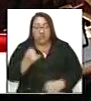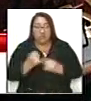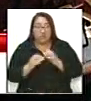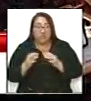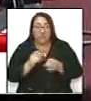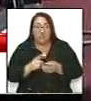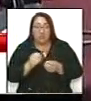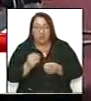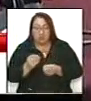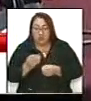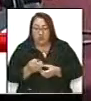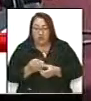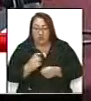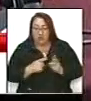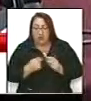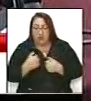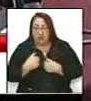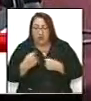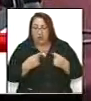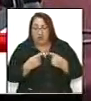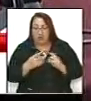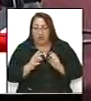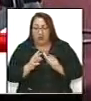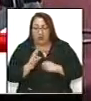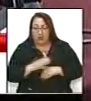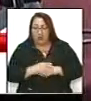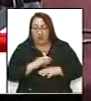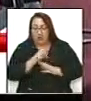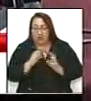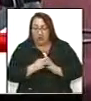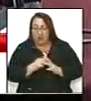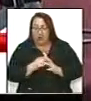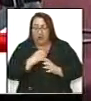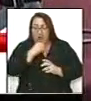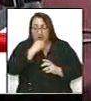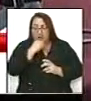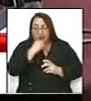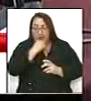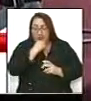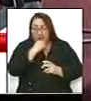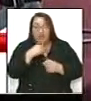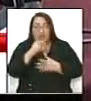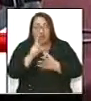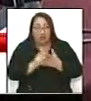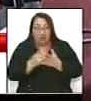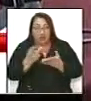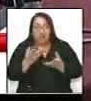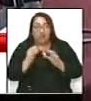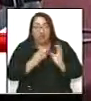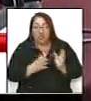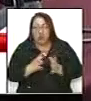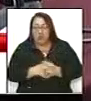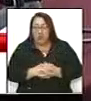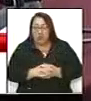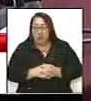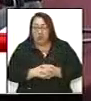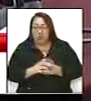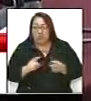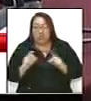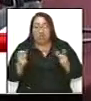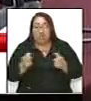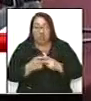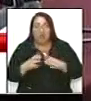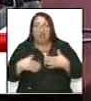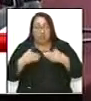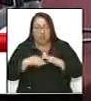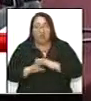precisar, porque evidentemente algunos tenemos discrepancias sobre el proyecto y creo que a la hora en que tengamos el dictamen y veamos cómo se está procesando desde la comisión,